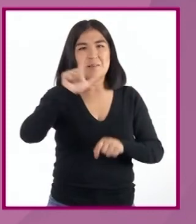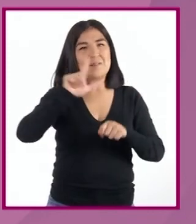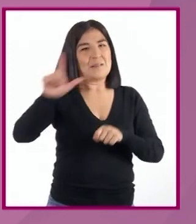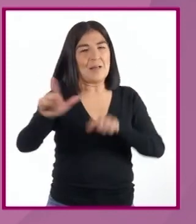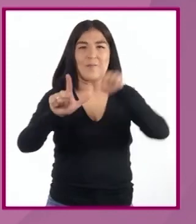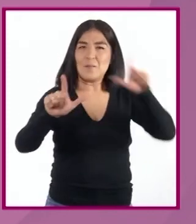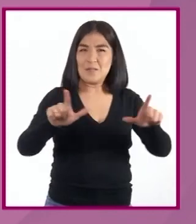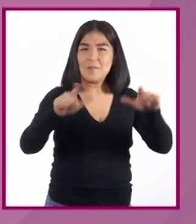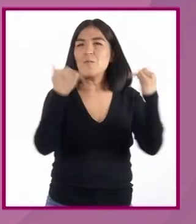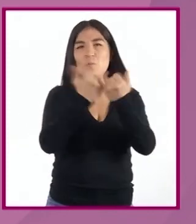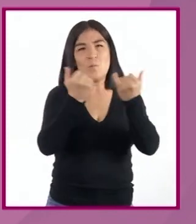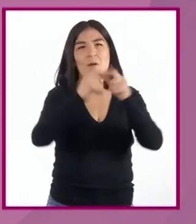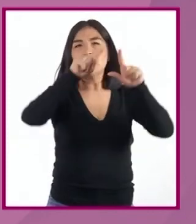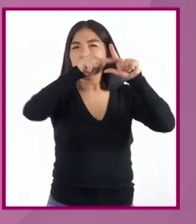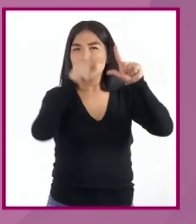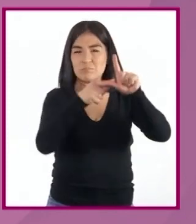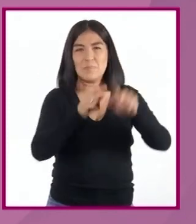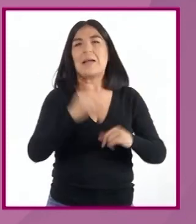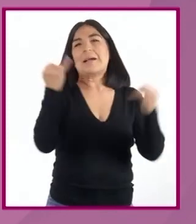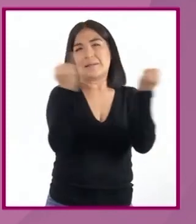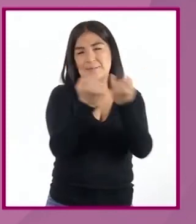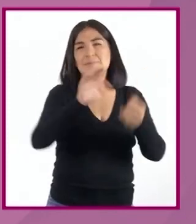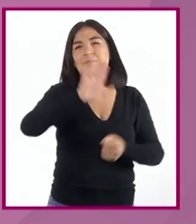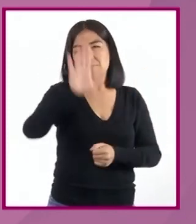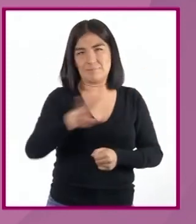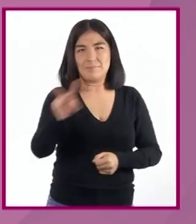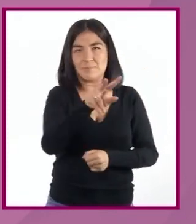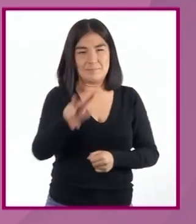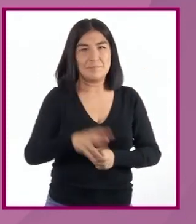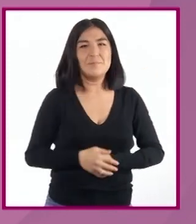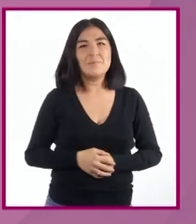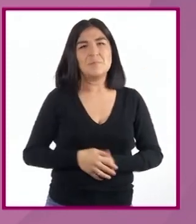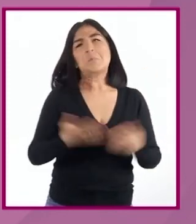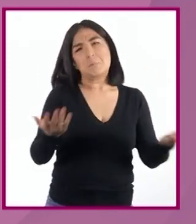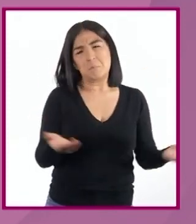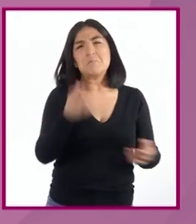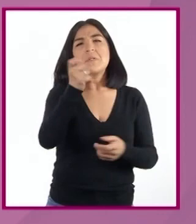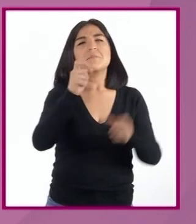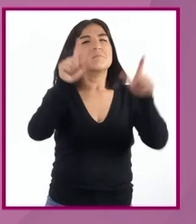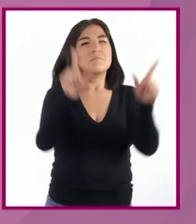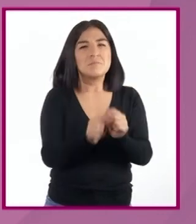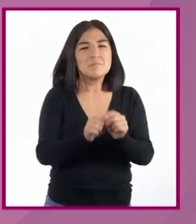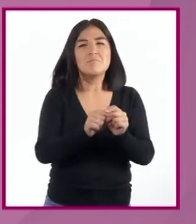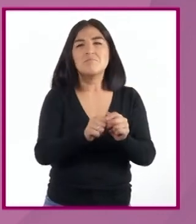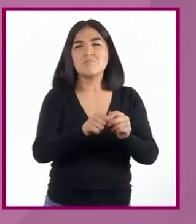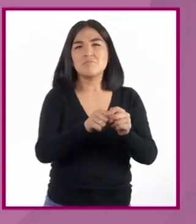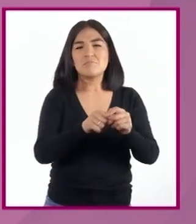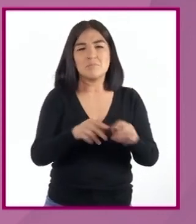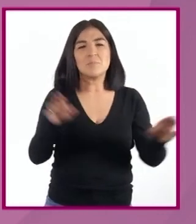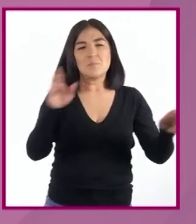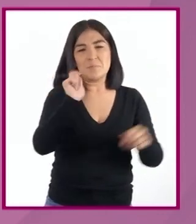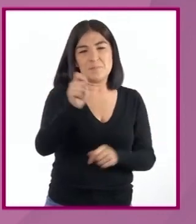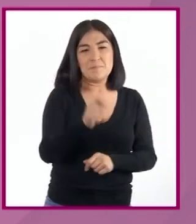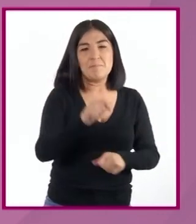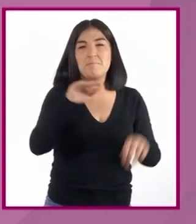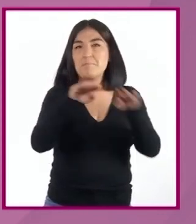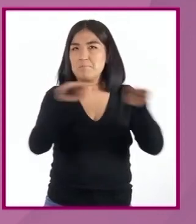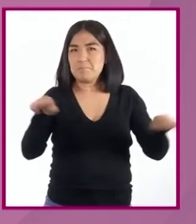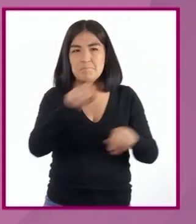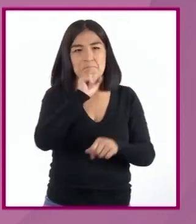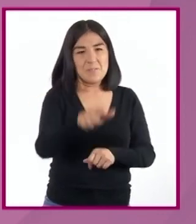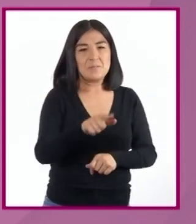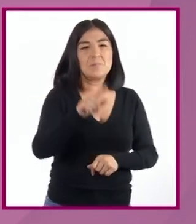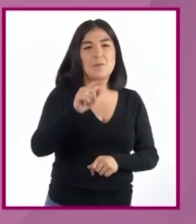ángulos, es decir, son congruentes. Por lo tanto, podemos concluir que el segmento DE mide lo mismo